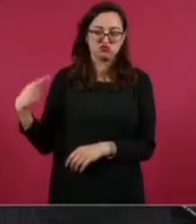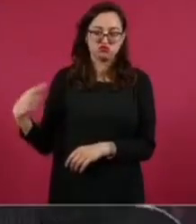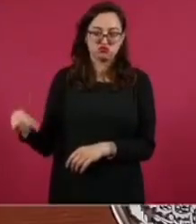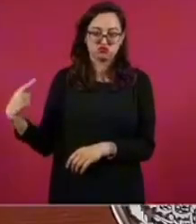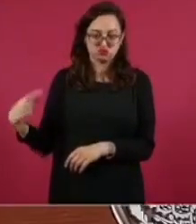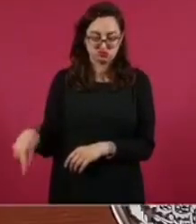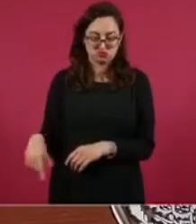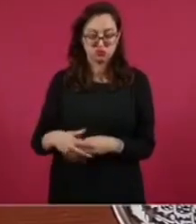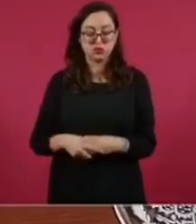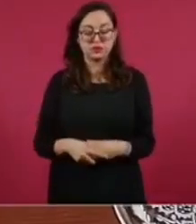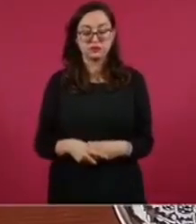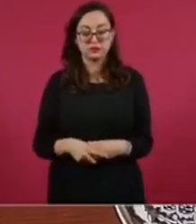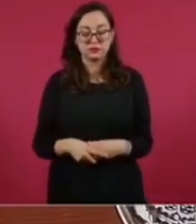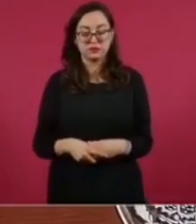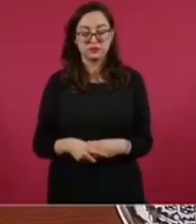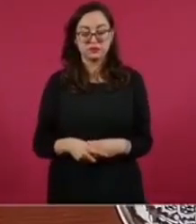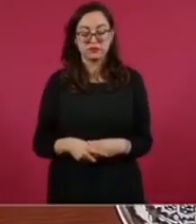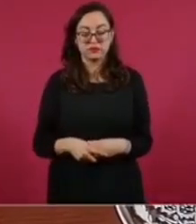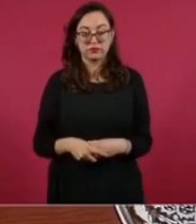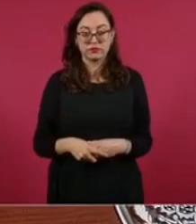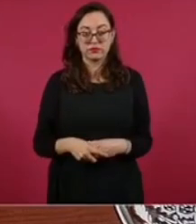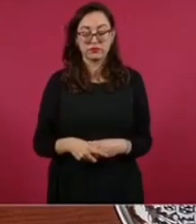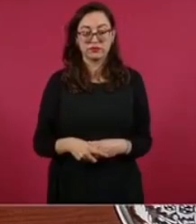Entonces, se mantiene,